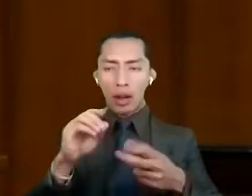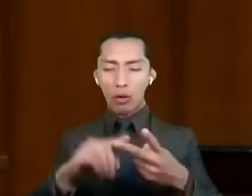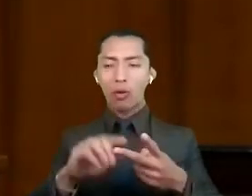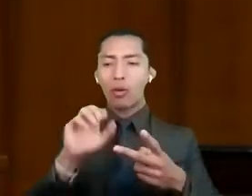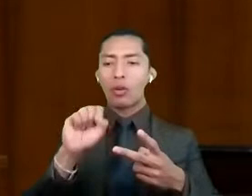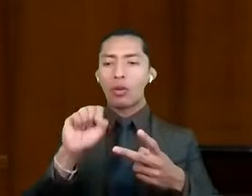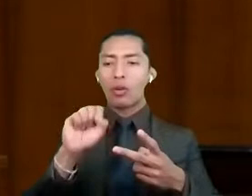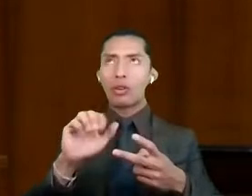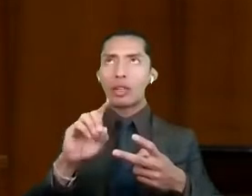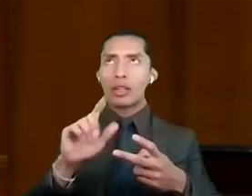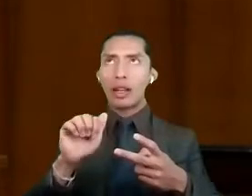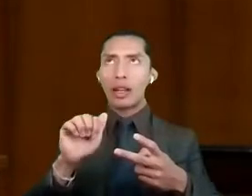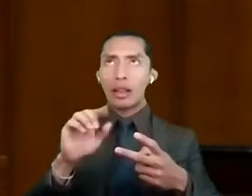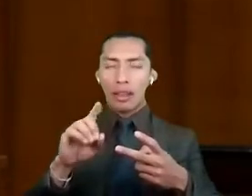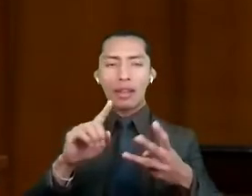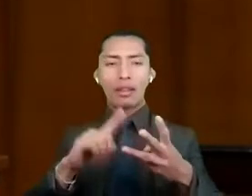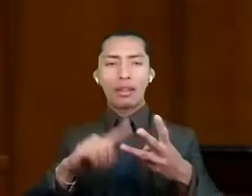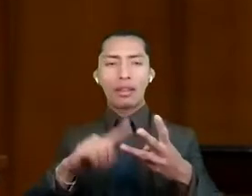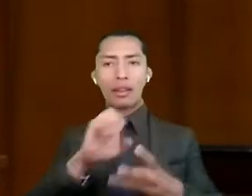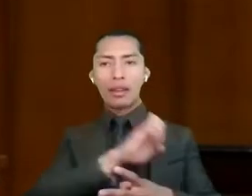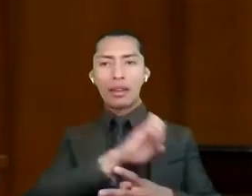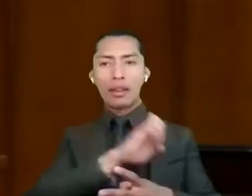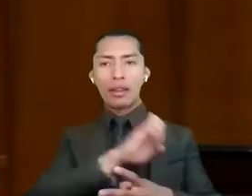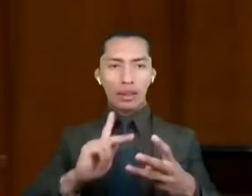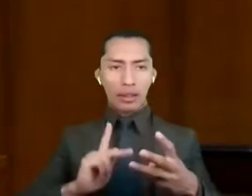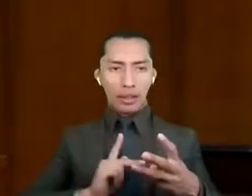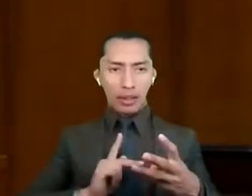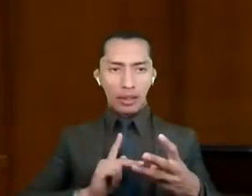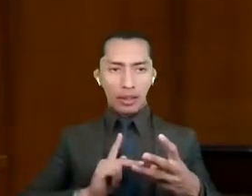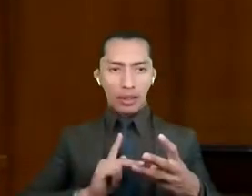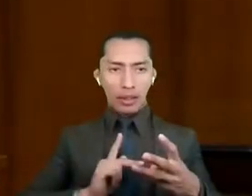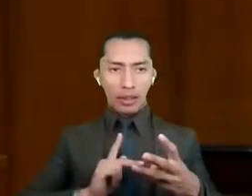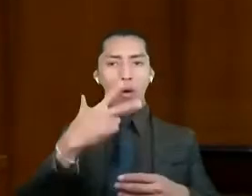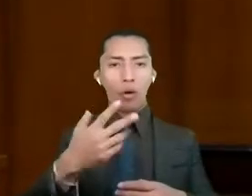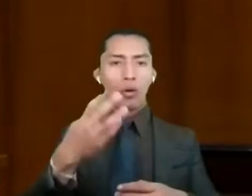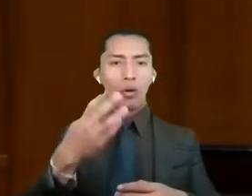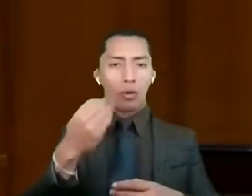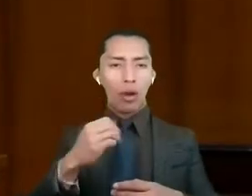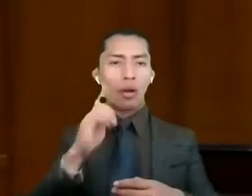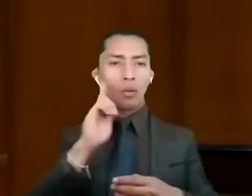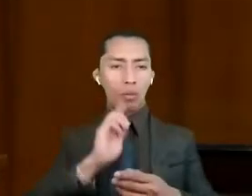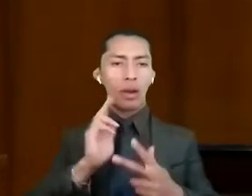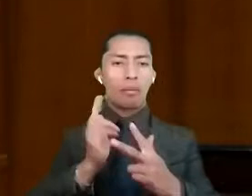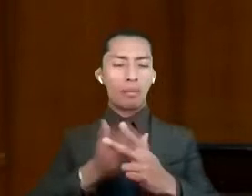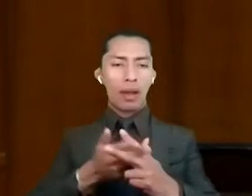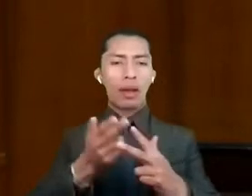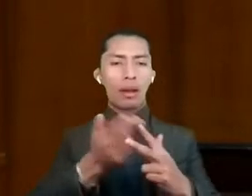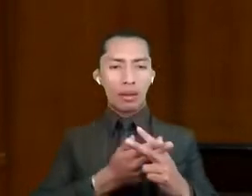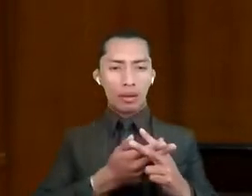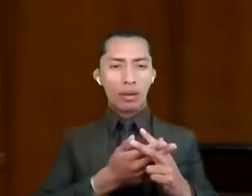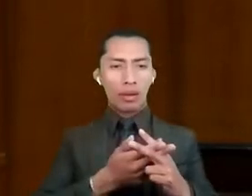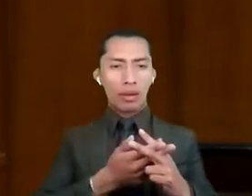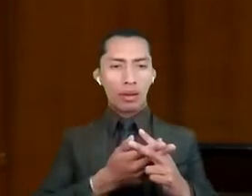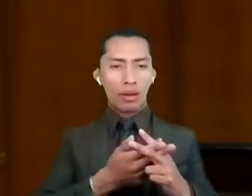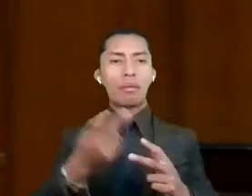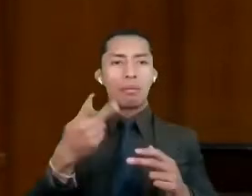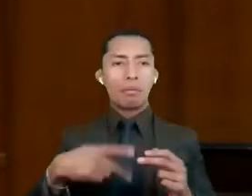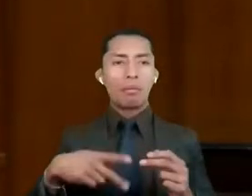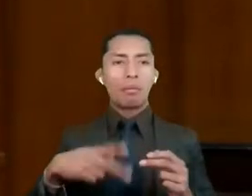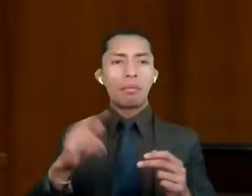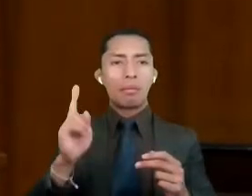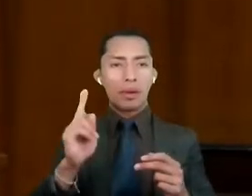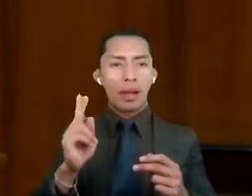y Ecatepec, con 9 y 8 feminicidios respectivamente. En el lugar 12 se